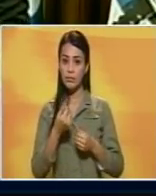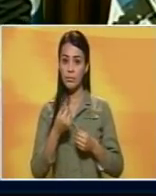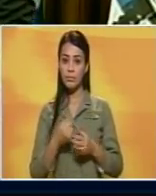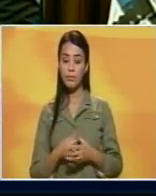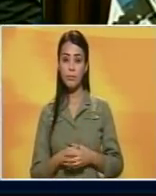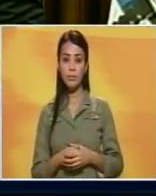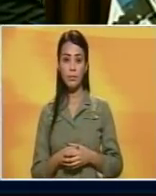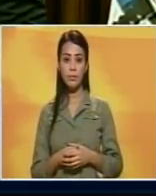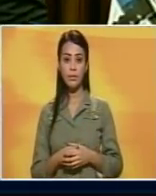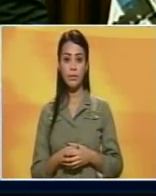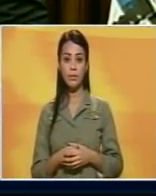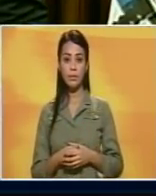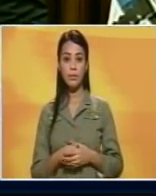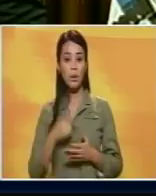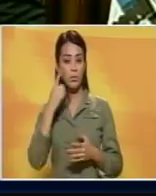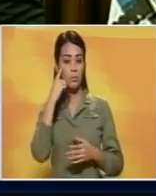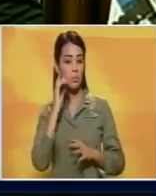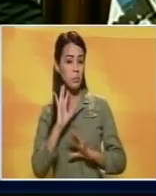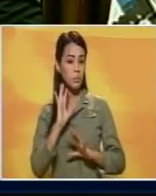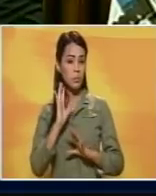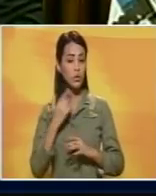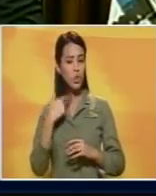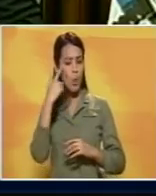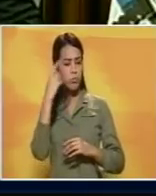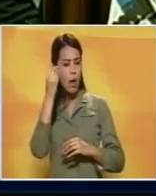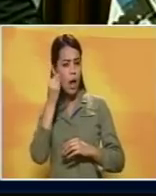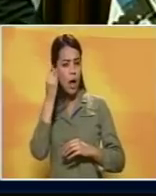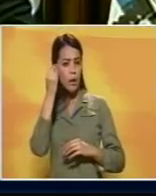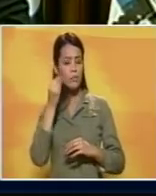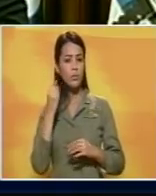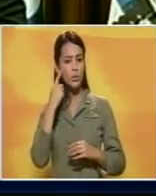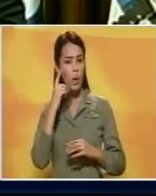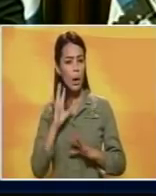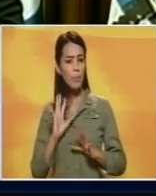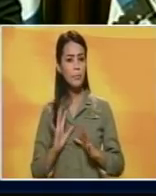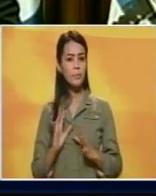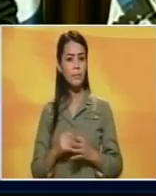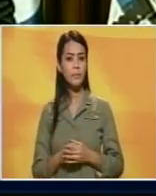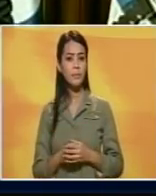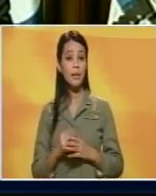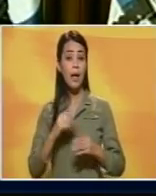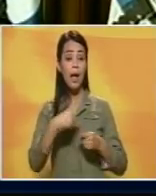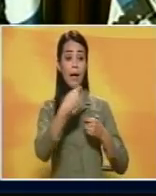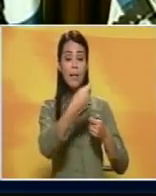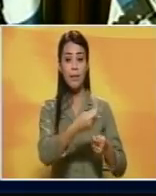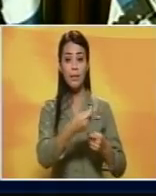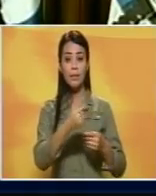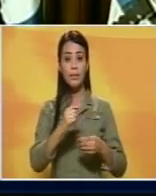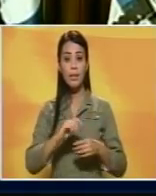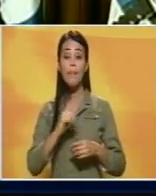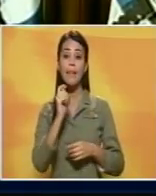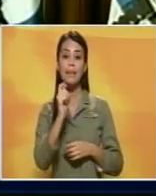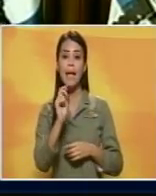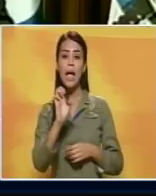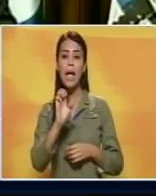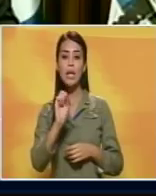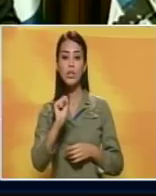gran parte, así lo intuyo, lo percibo, va a pasar a manos del Tesoro